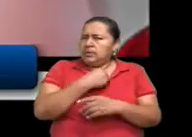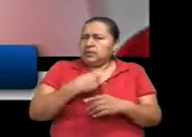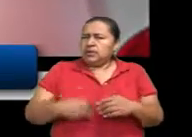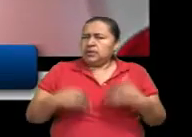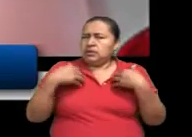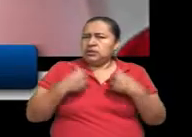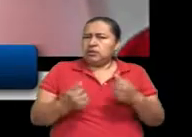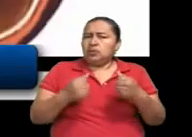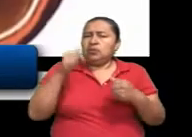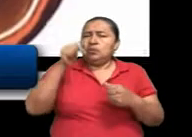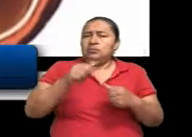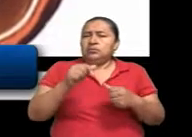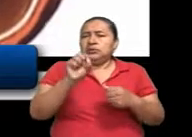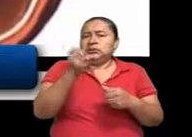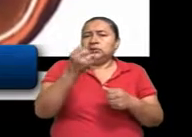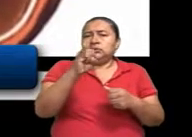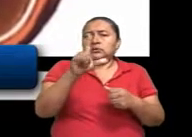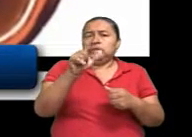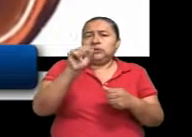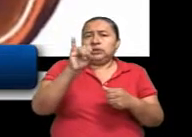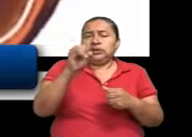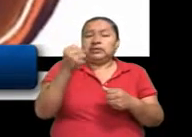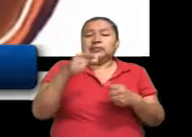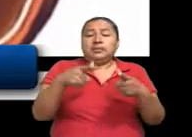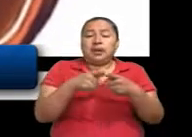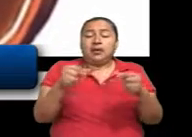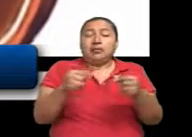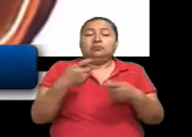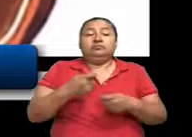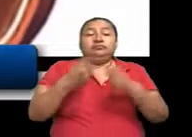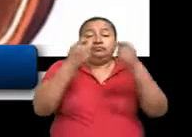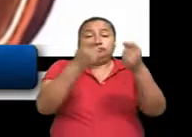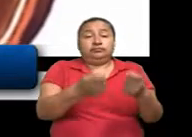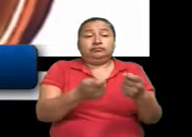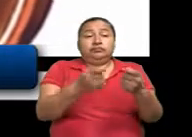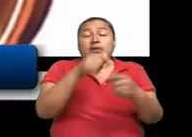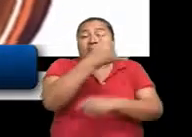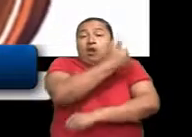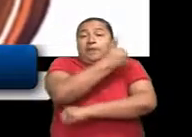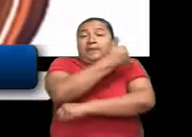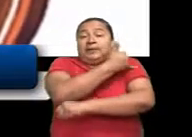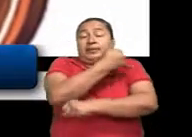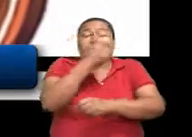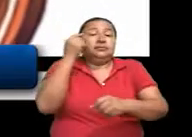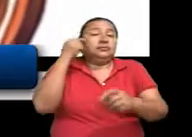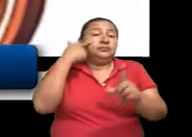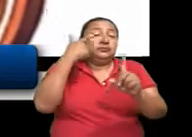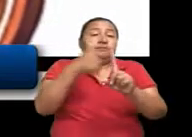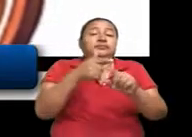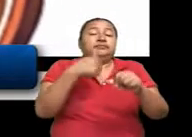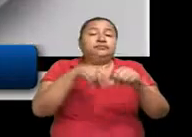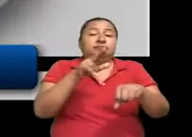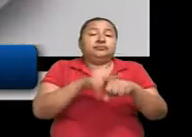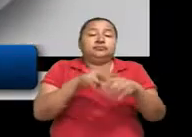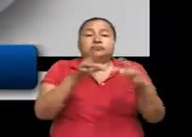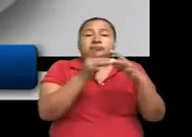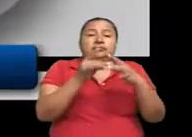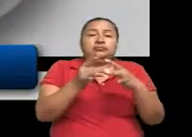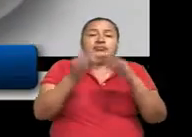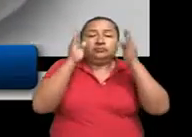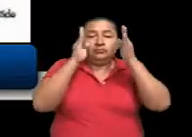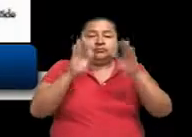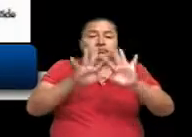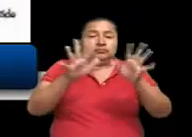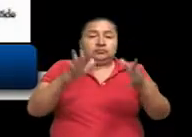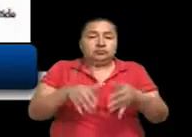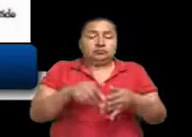SILAI de Managua, entregó al Hospital de Referencia Nacional y especializado en la atención de la mujer